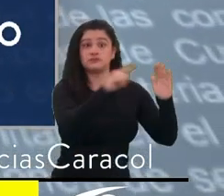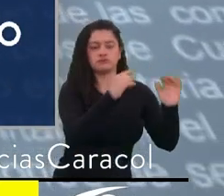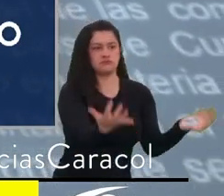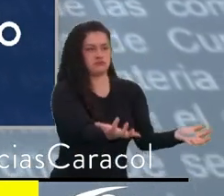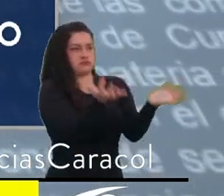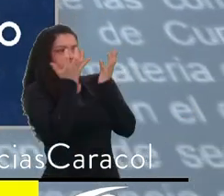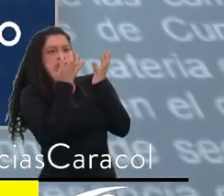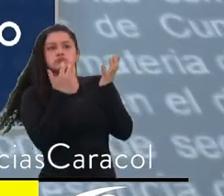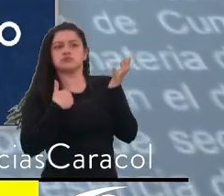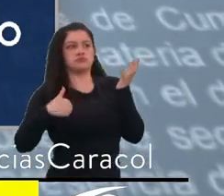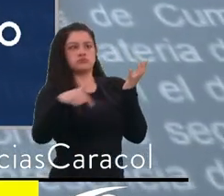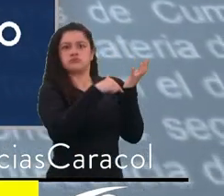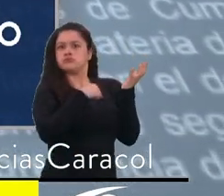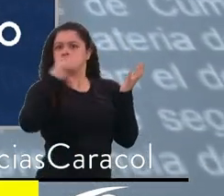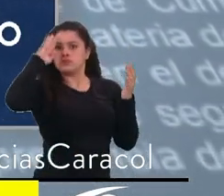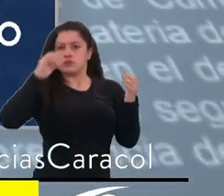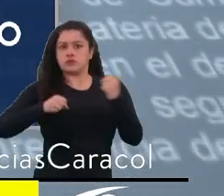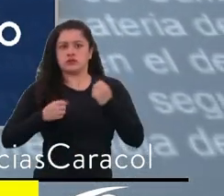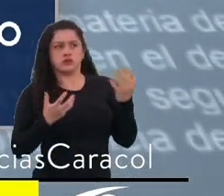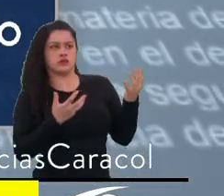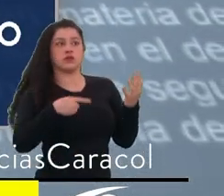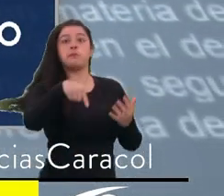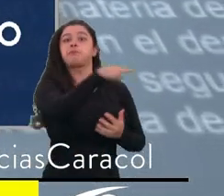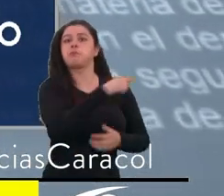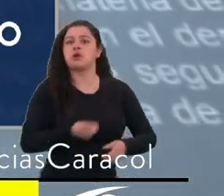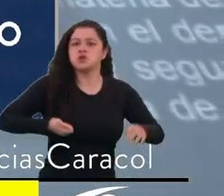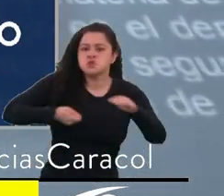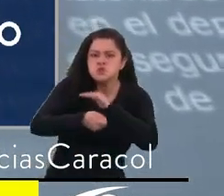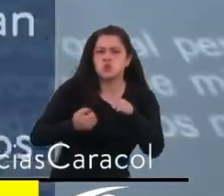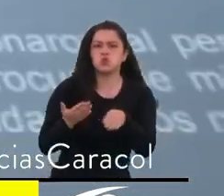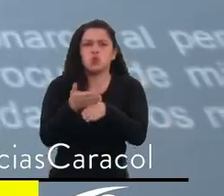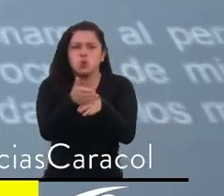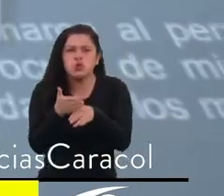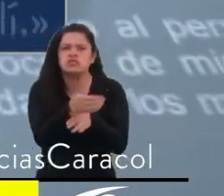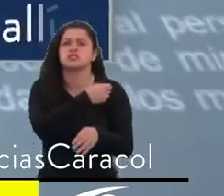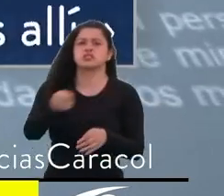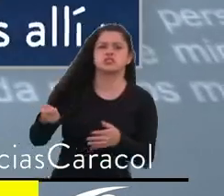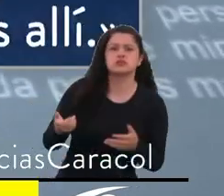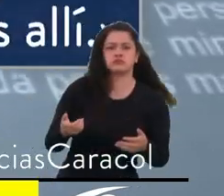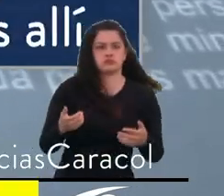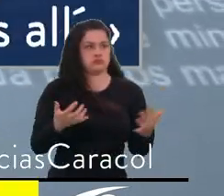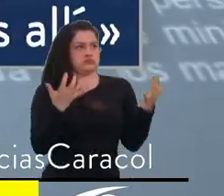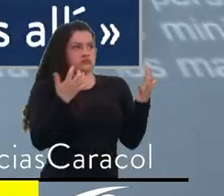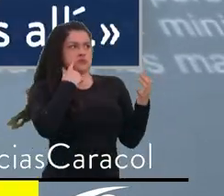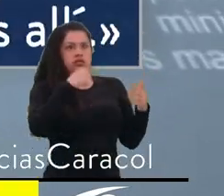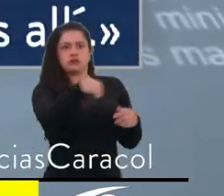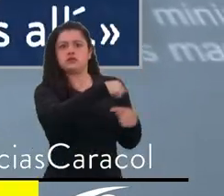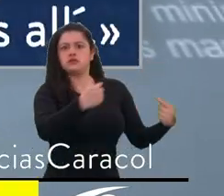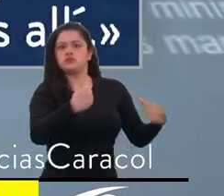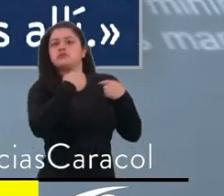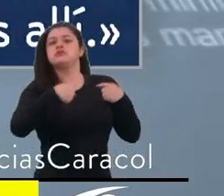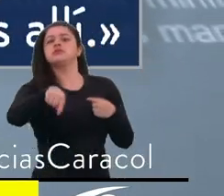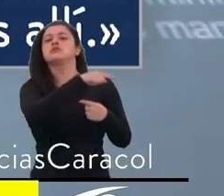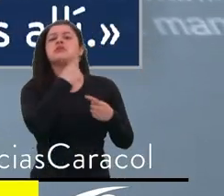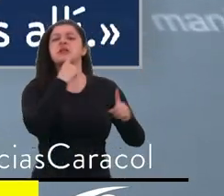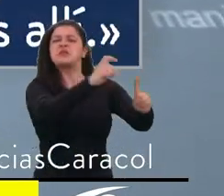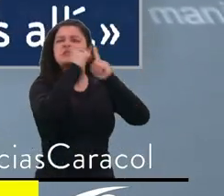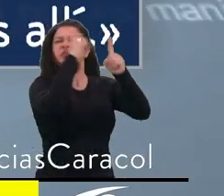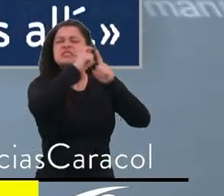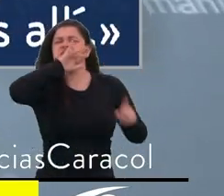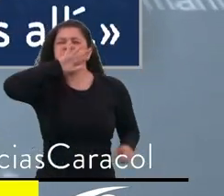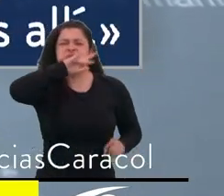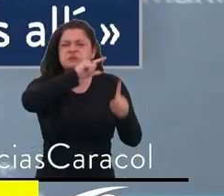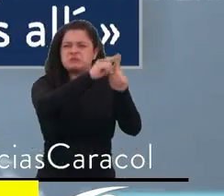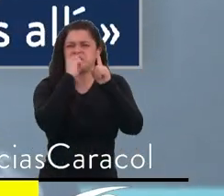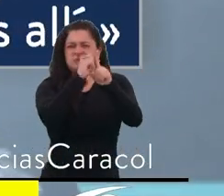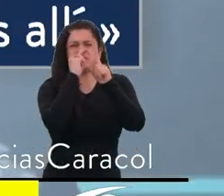los uniformados portando machetes y pretendiendo provocar a la tropa. A su vez, se dirigieron a ellos con palabras soeces, exigiéndoles